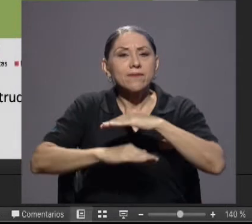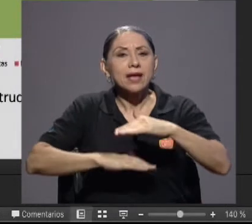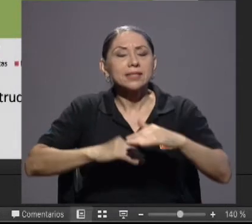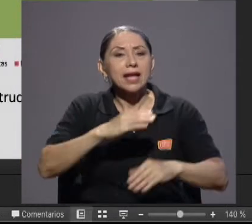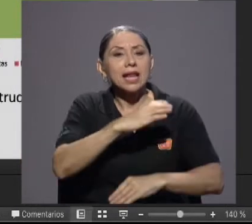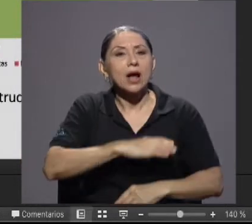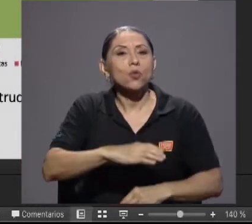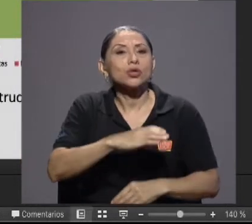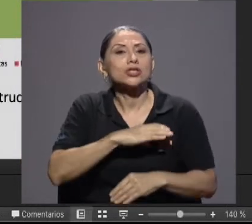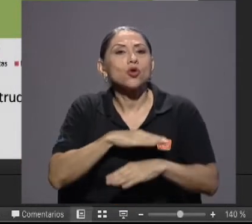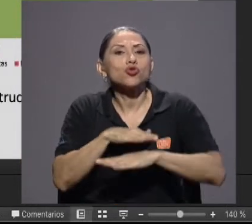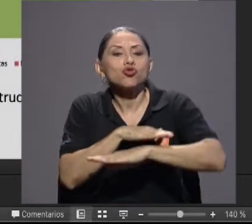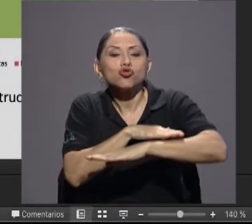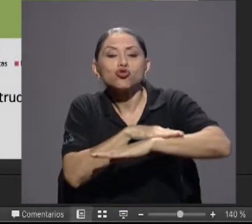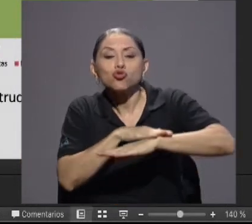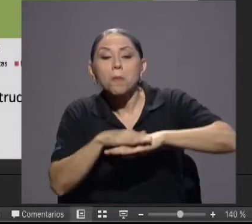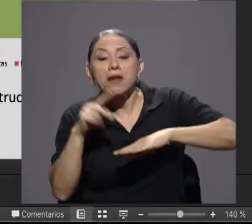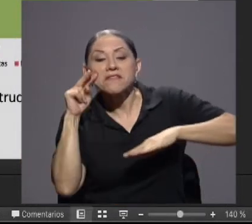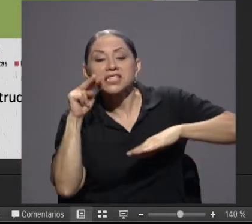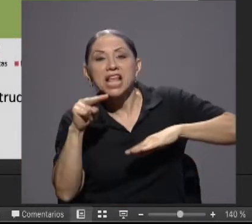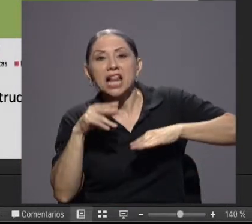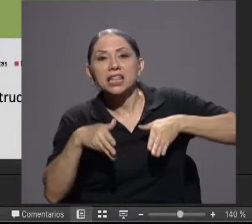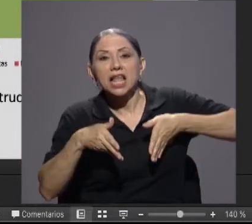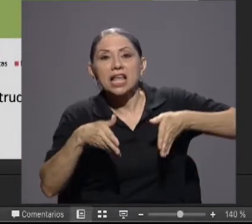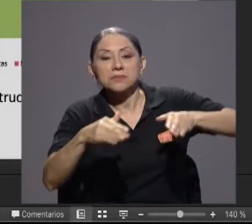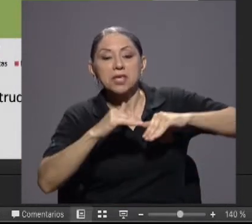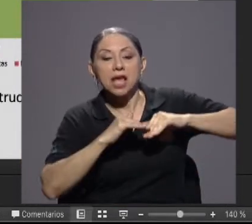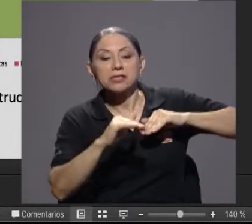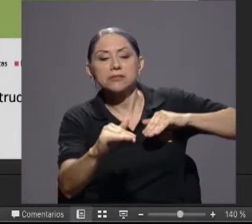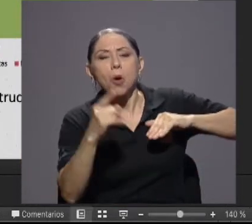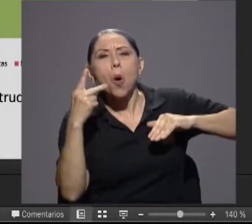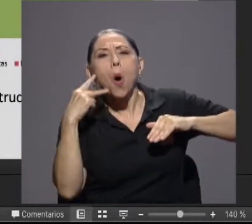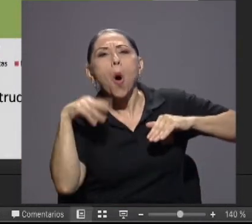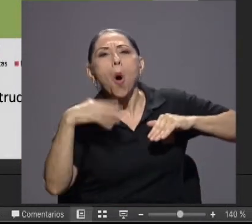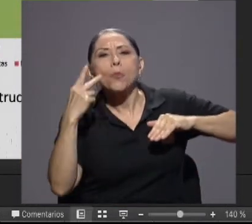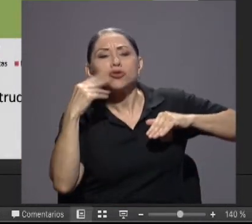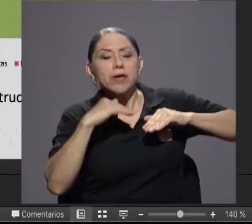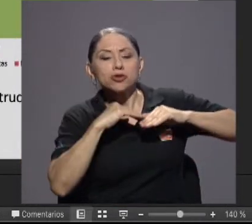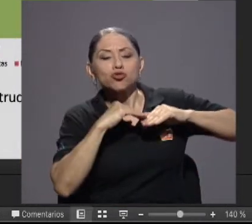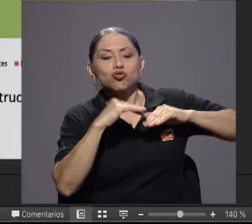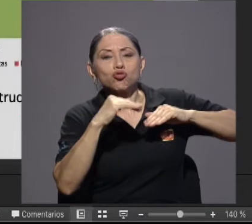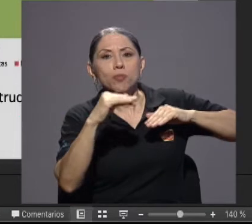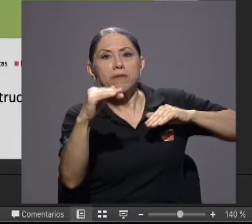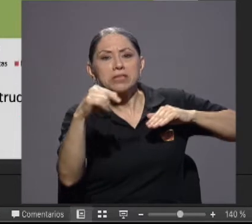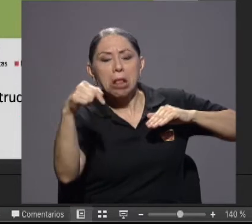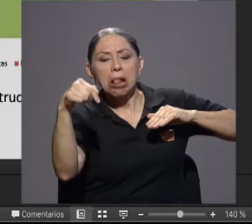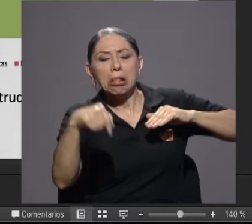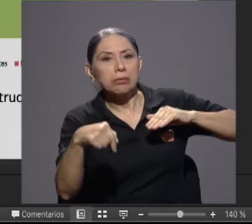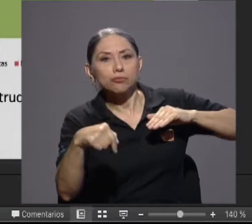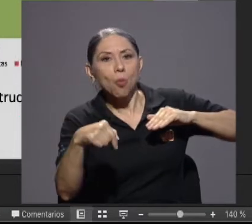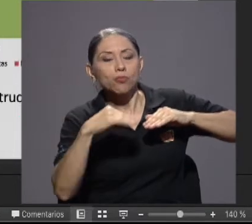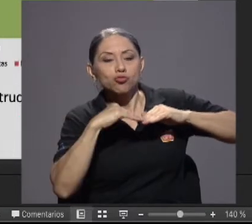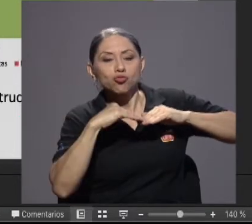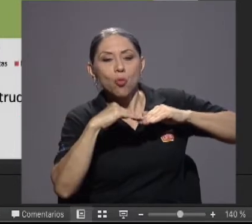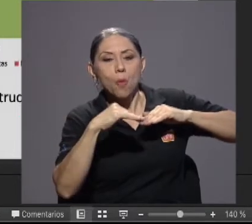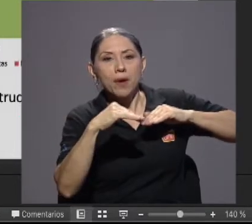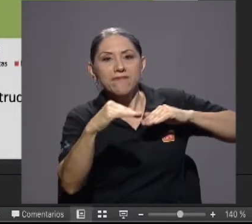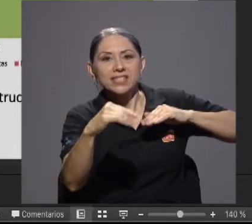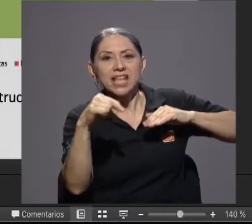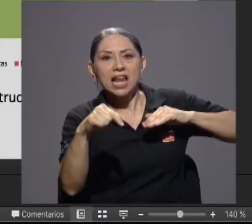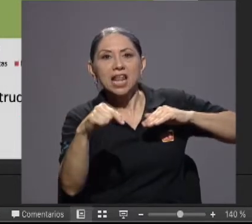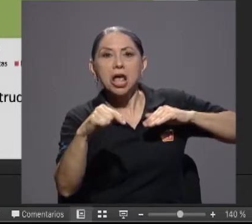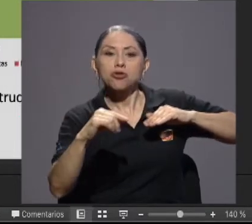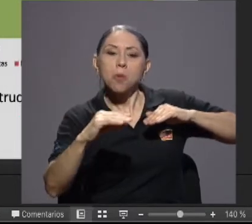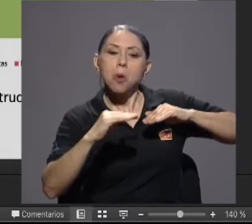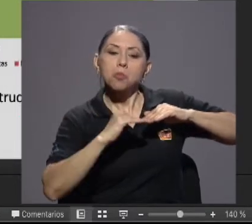condición superficial de las vías, ¿verdad? Y efectivamente en esa condición superficial, que tiene que ver sobre todo con el